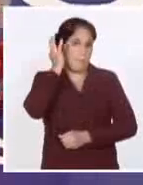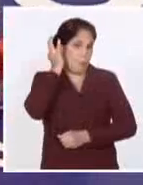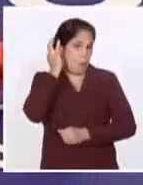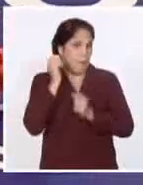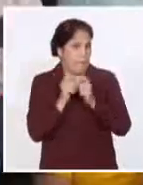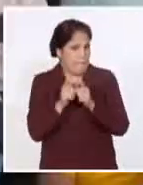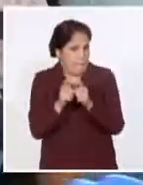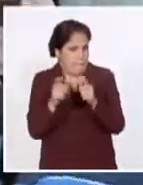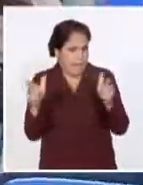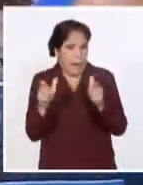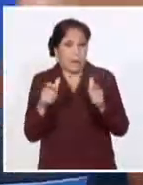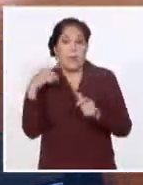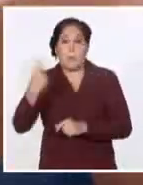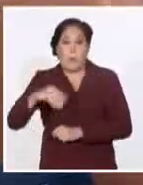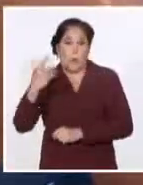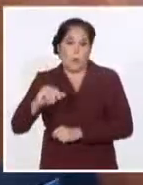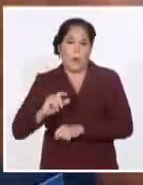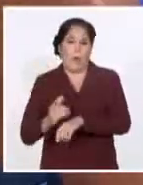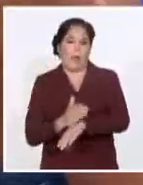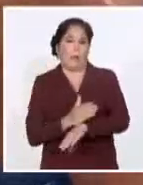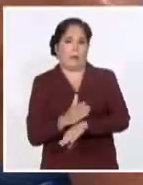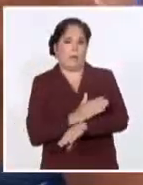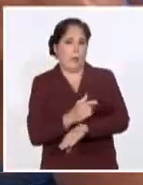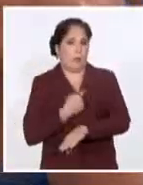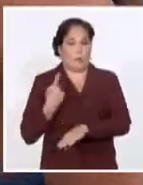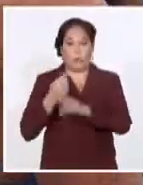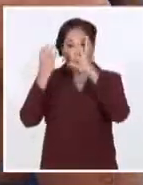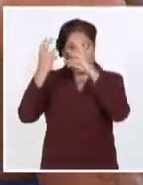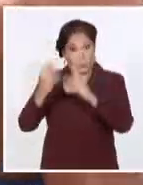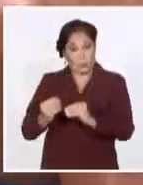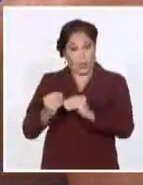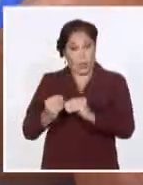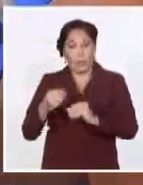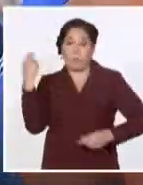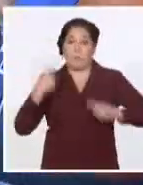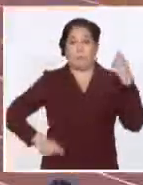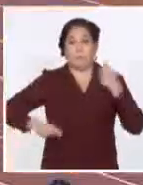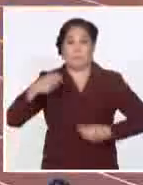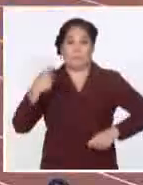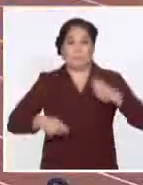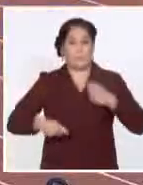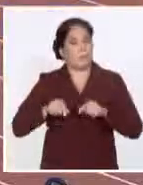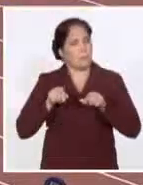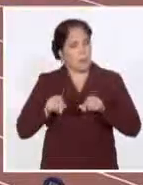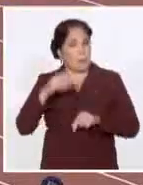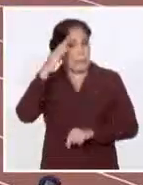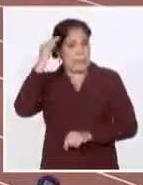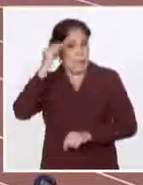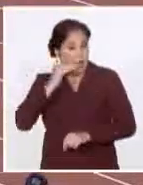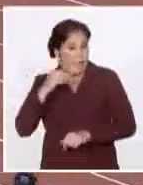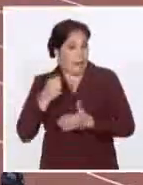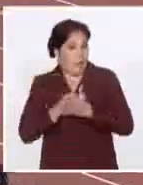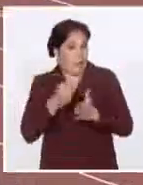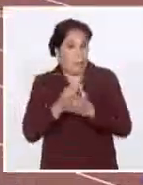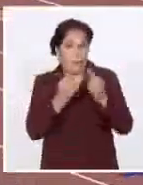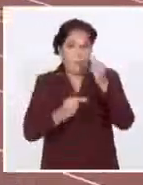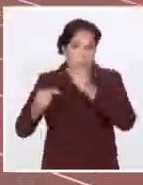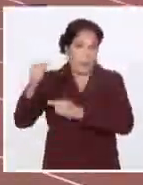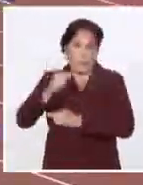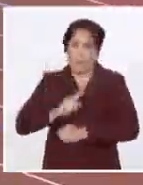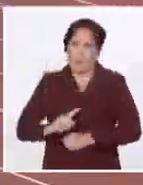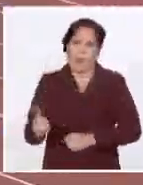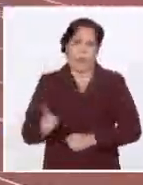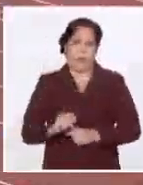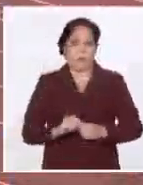demoramos en poner en práctica y cómo regresan los resultados de la velocidad en el atletismo Aunque sepamos que no enfrentan a las principales figuras del área